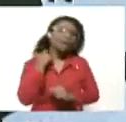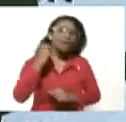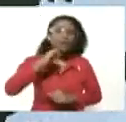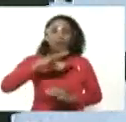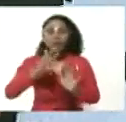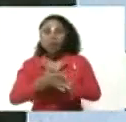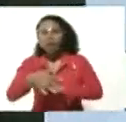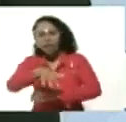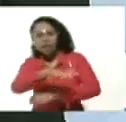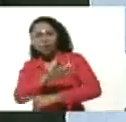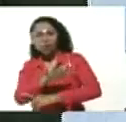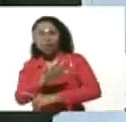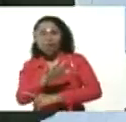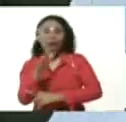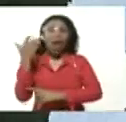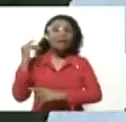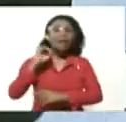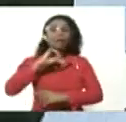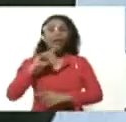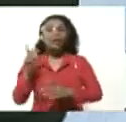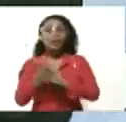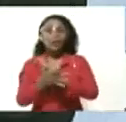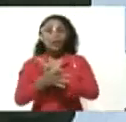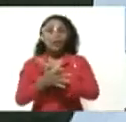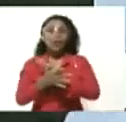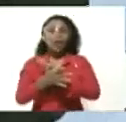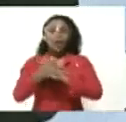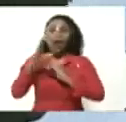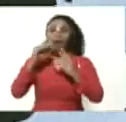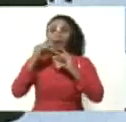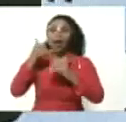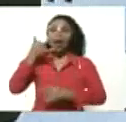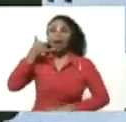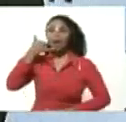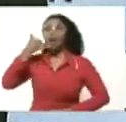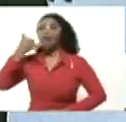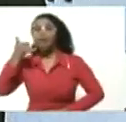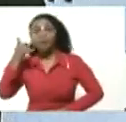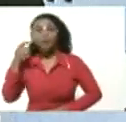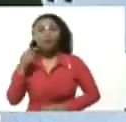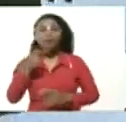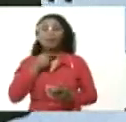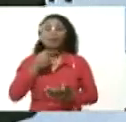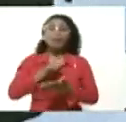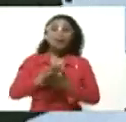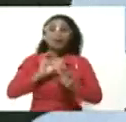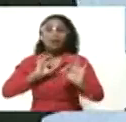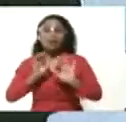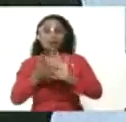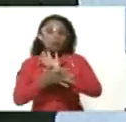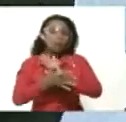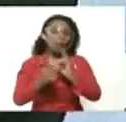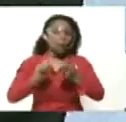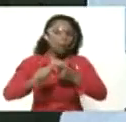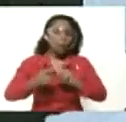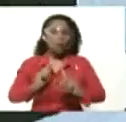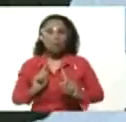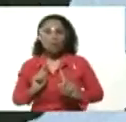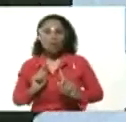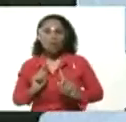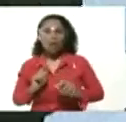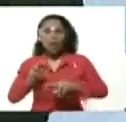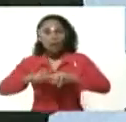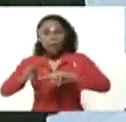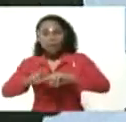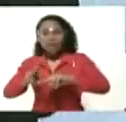donde Julieta hablaría por celular a Romeo antes de fingirse muerta, donde Hansel y Gretel llamarían a sus padres para